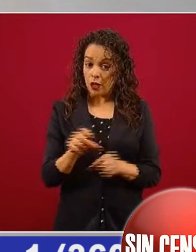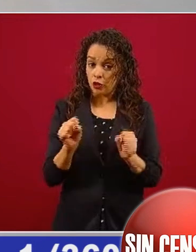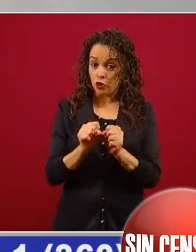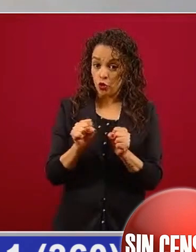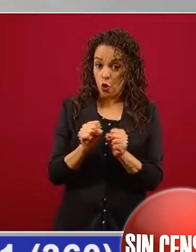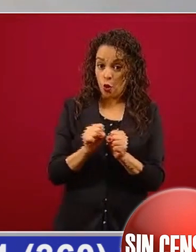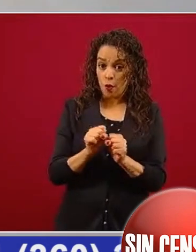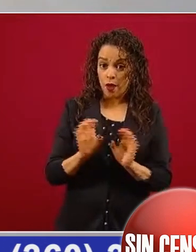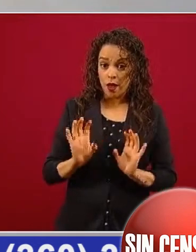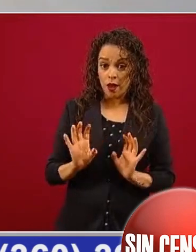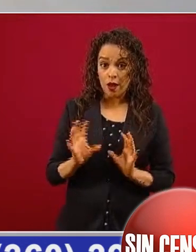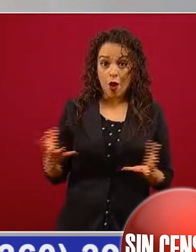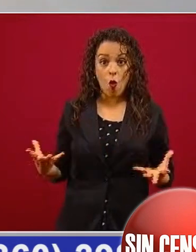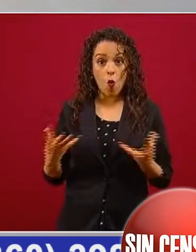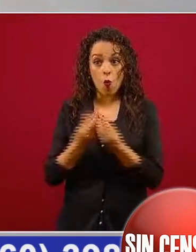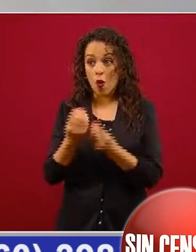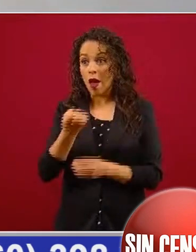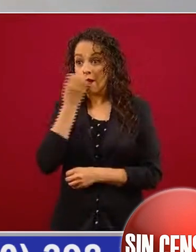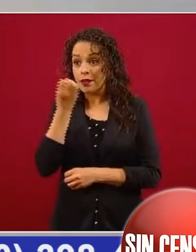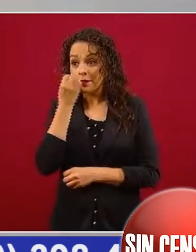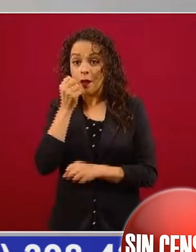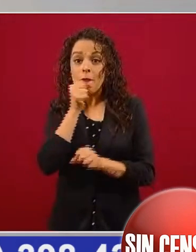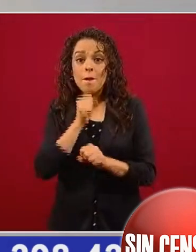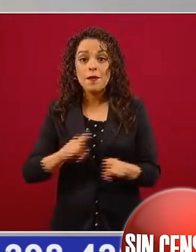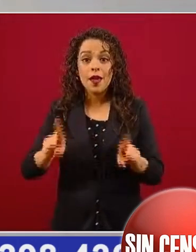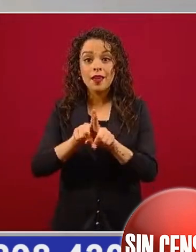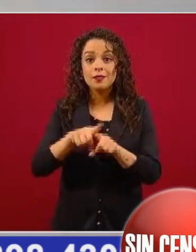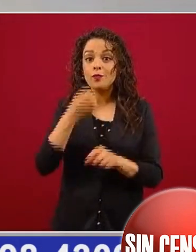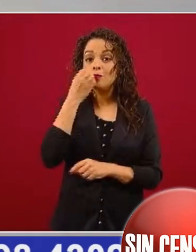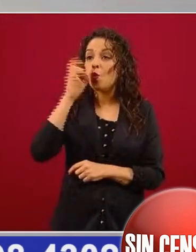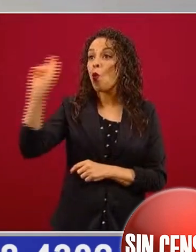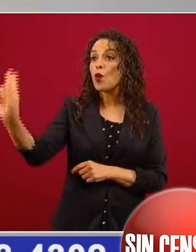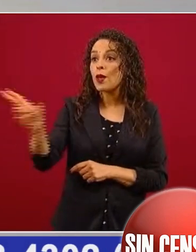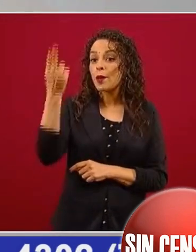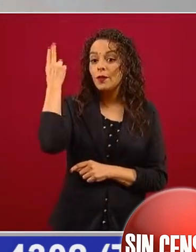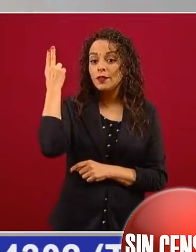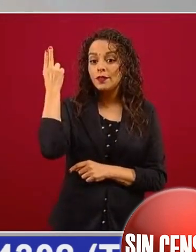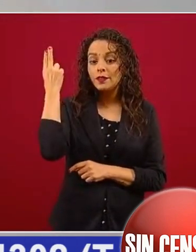estuvimos en la misma escuela, estuvimos en la misma universidad.